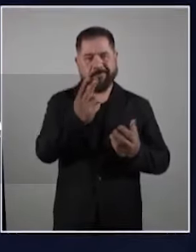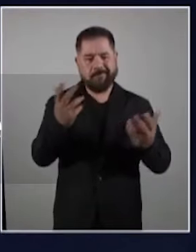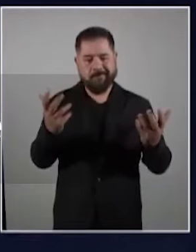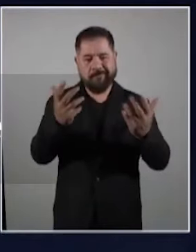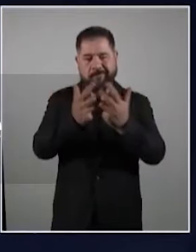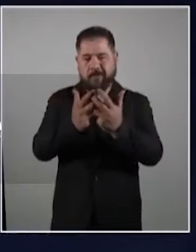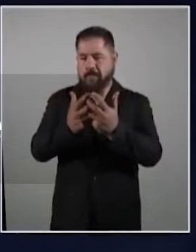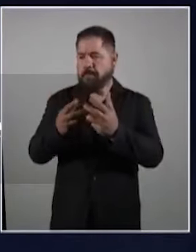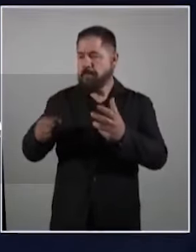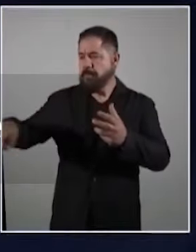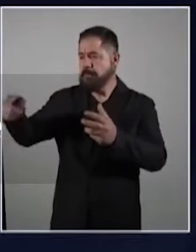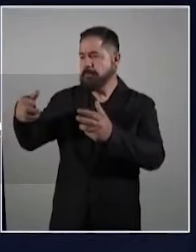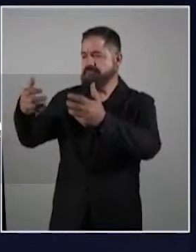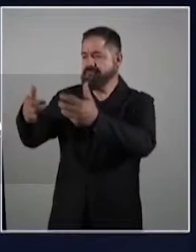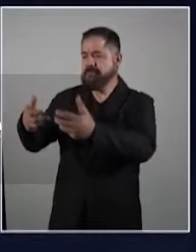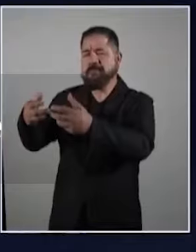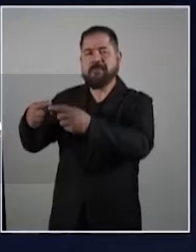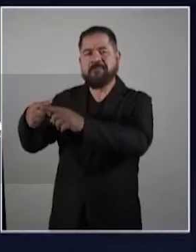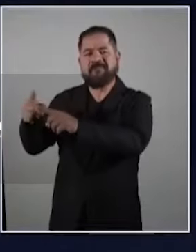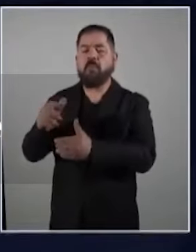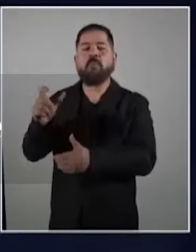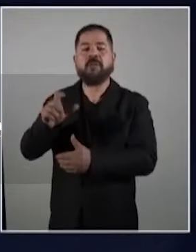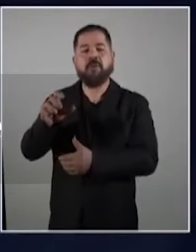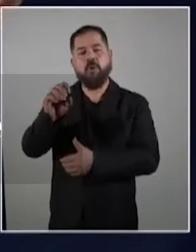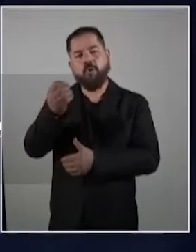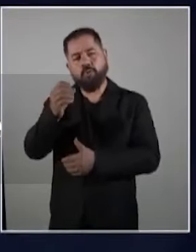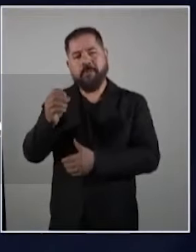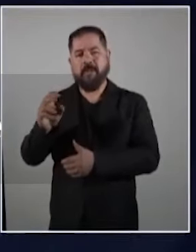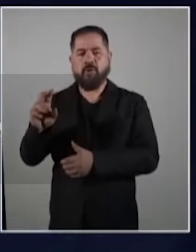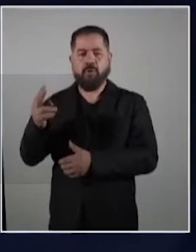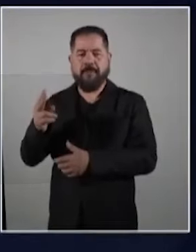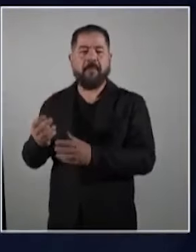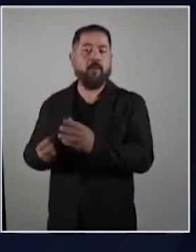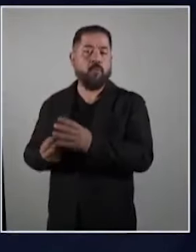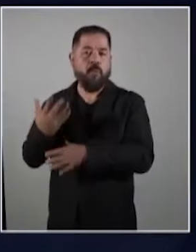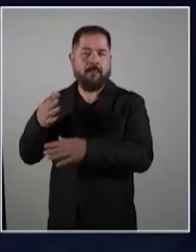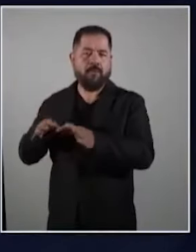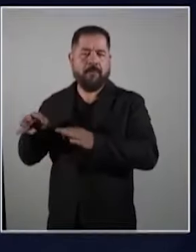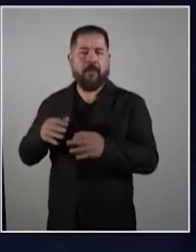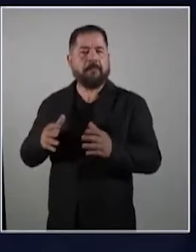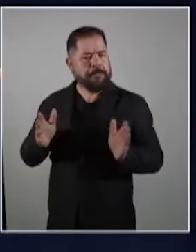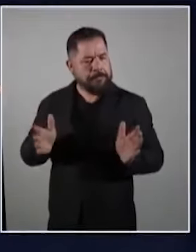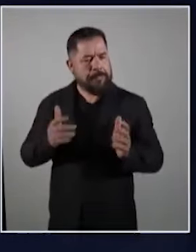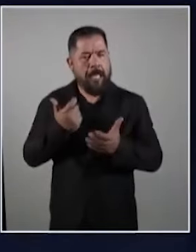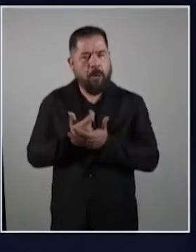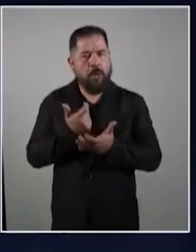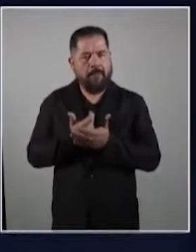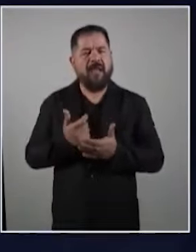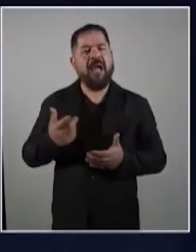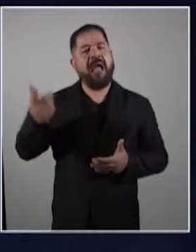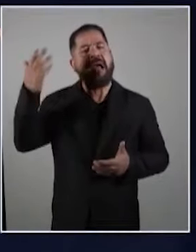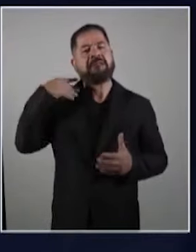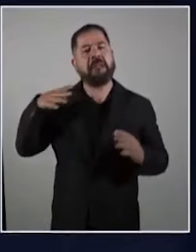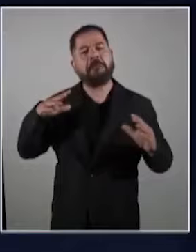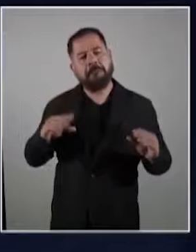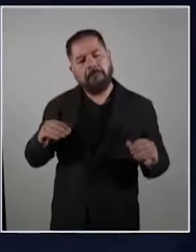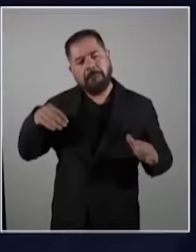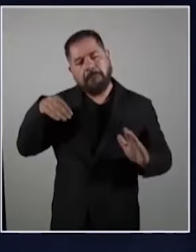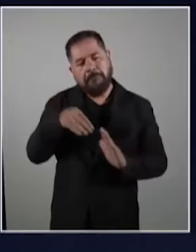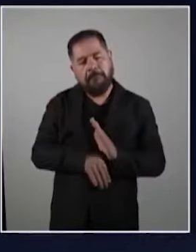demandas productivas de nuestro municipio para impulsar el desarrollo económico estamos impulsando la economía de nuestro mpio Estaba totalmente apagada no lo habían hecho